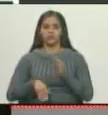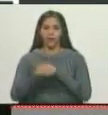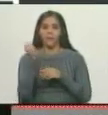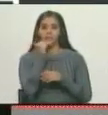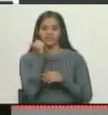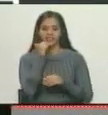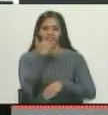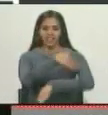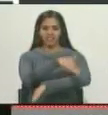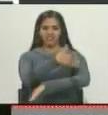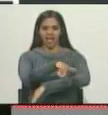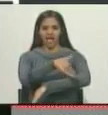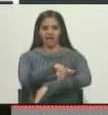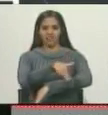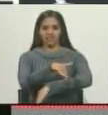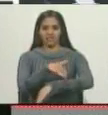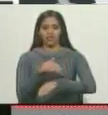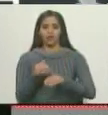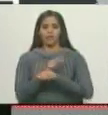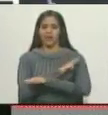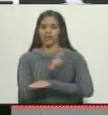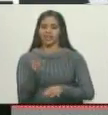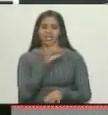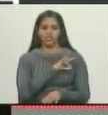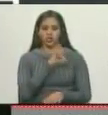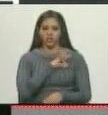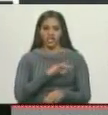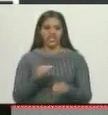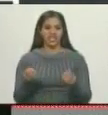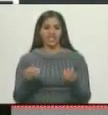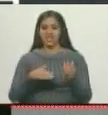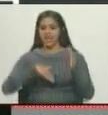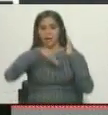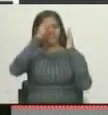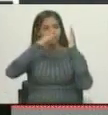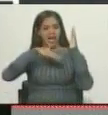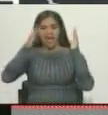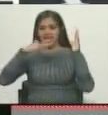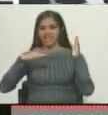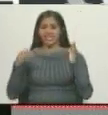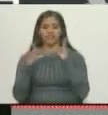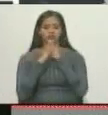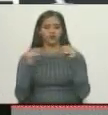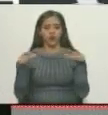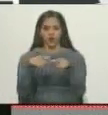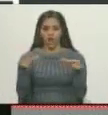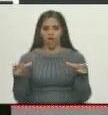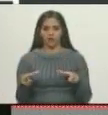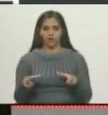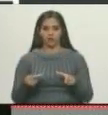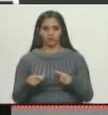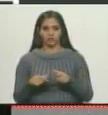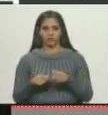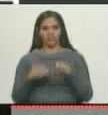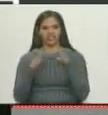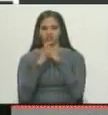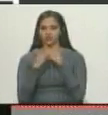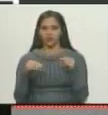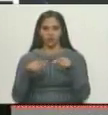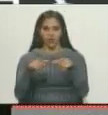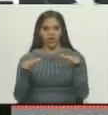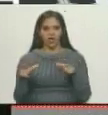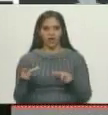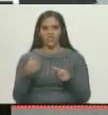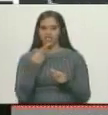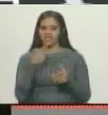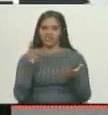calles, por las redes sociales, en las paredes, en todos lados. En todos lados, decir